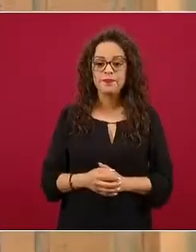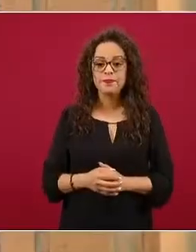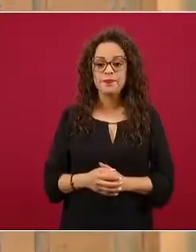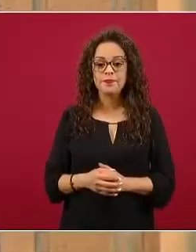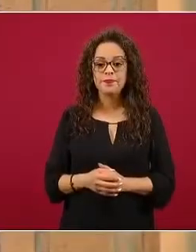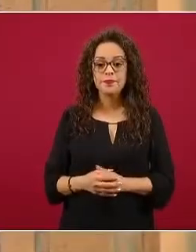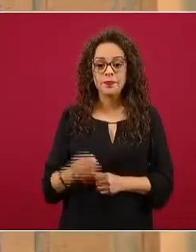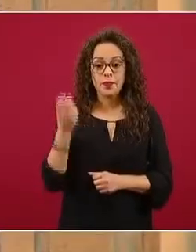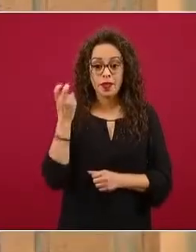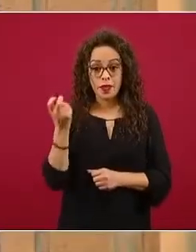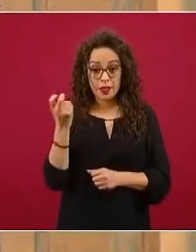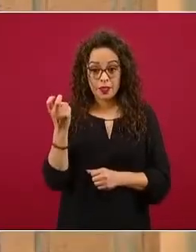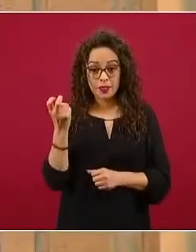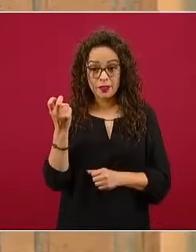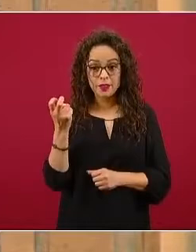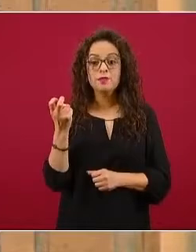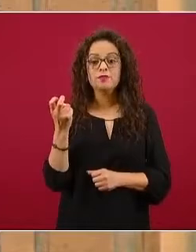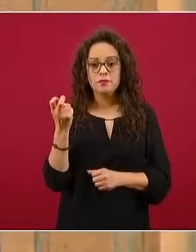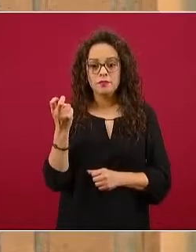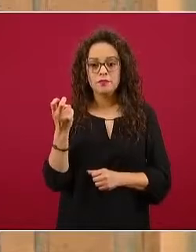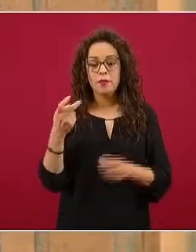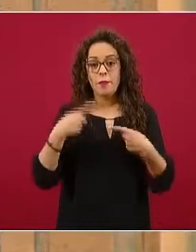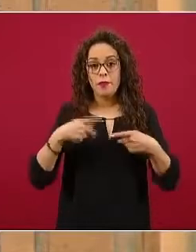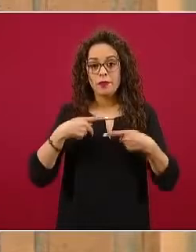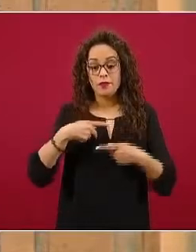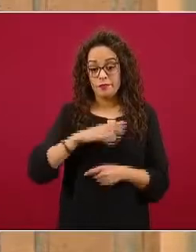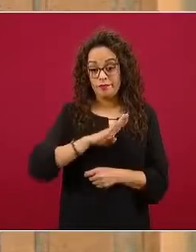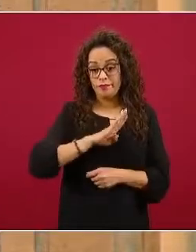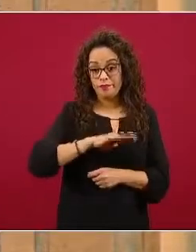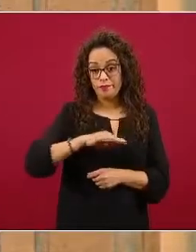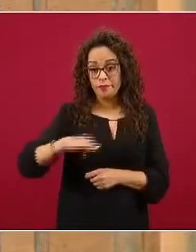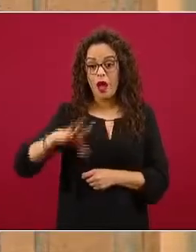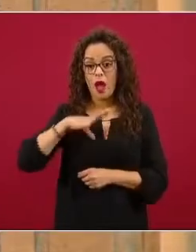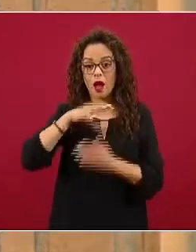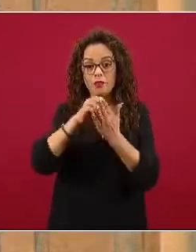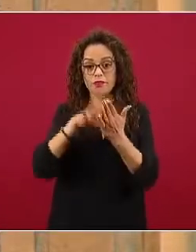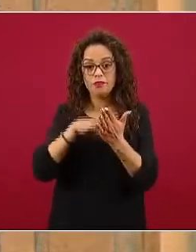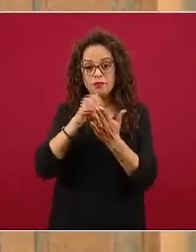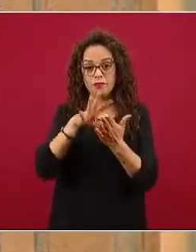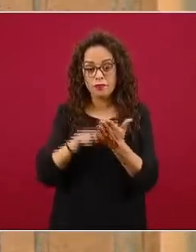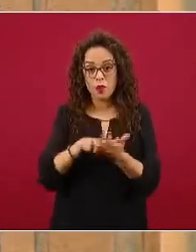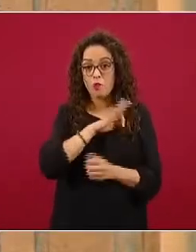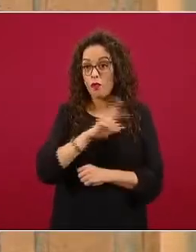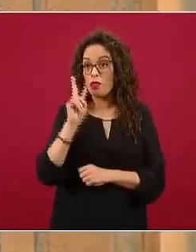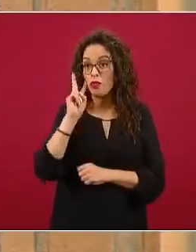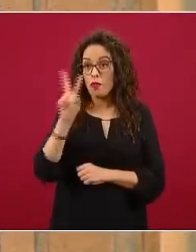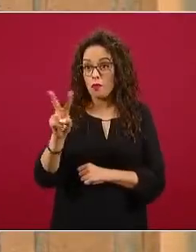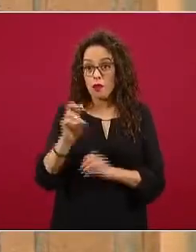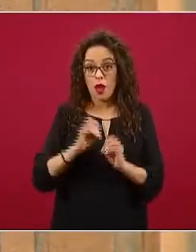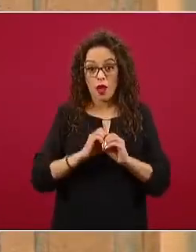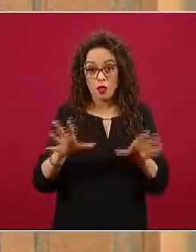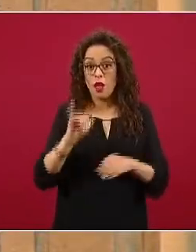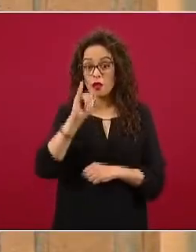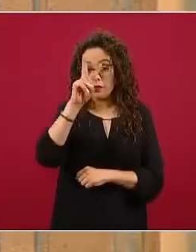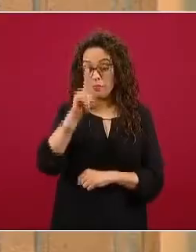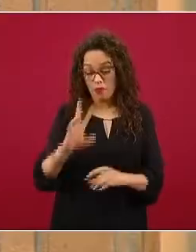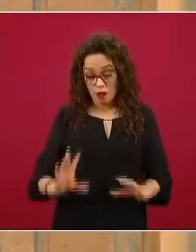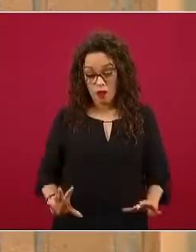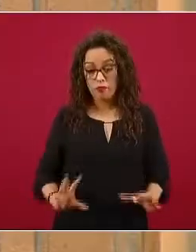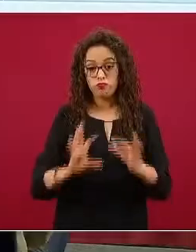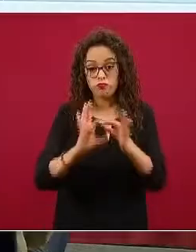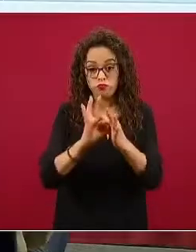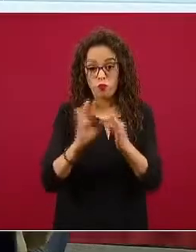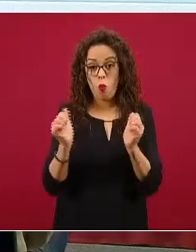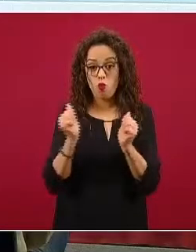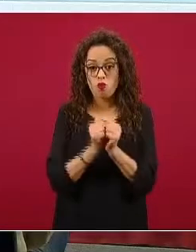Estas son las comorbilidades de las defunciones que tenemos registradas, y vemos, y es totalmente armonizado con lo que